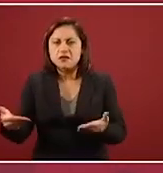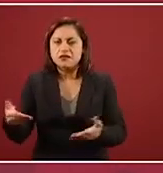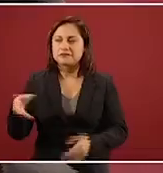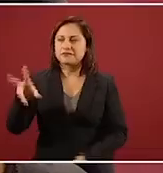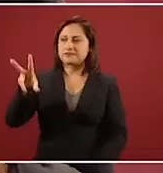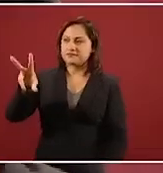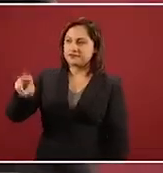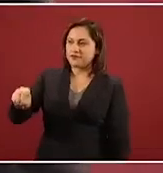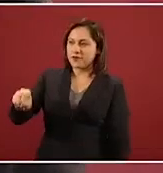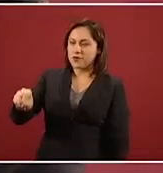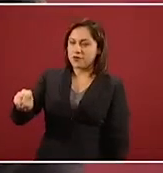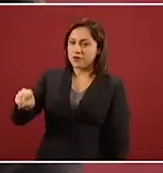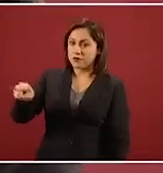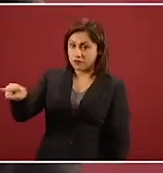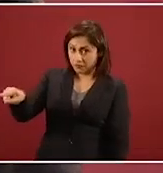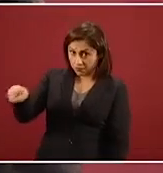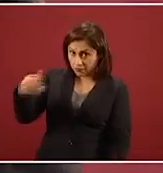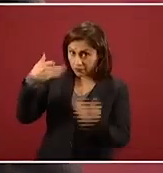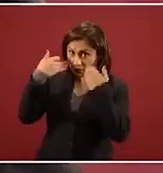pruébenlo